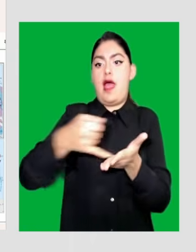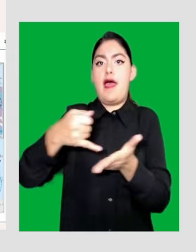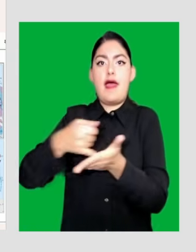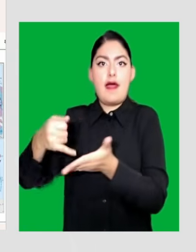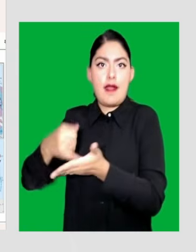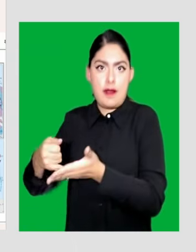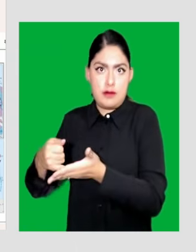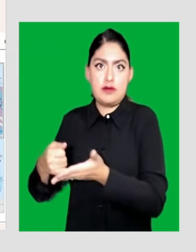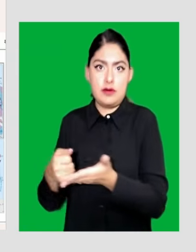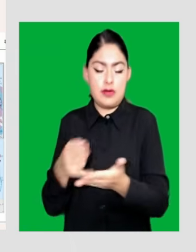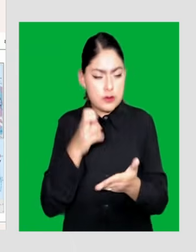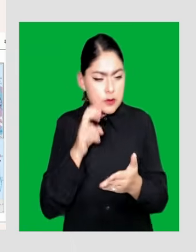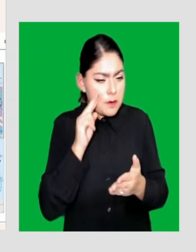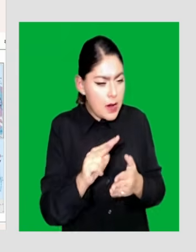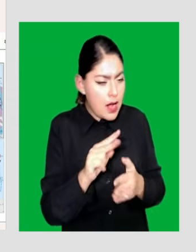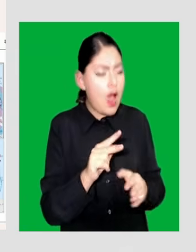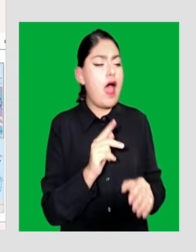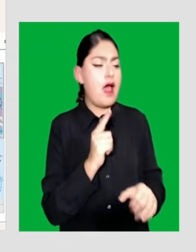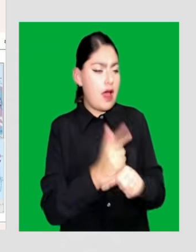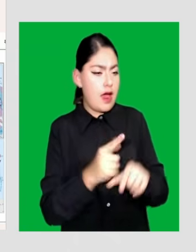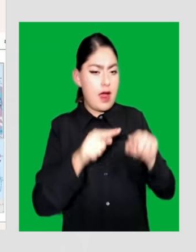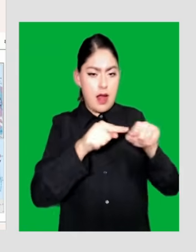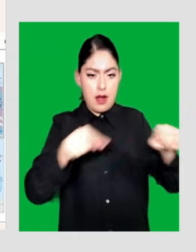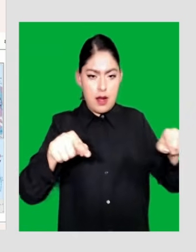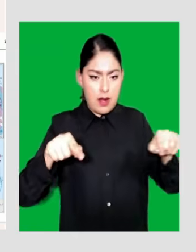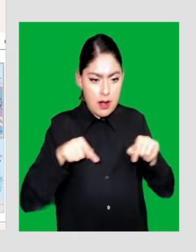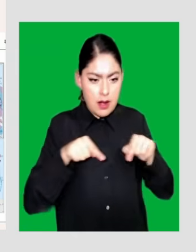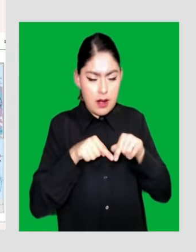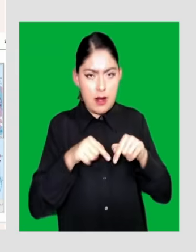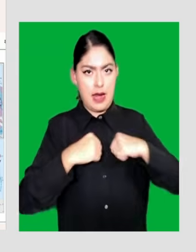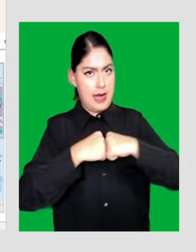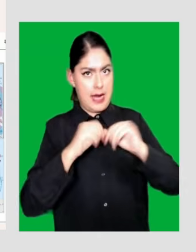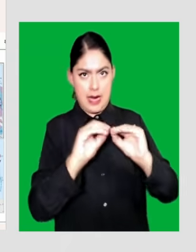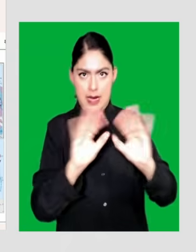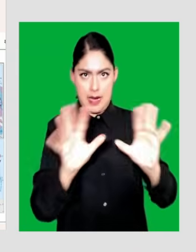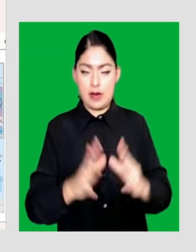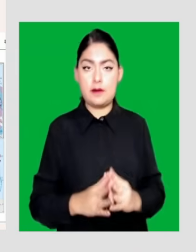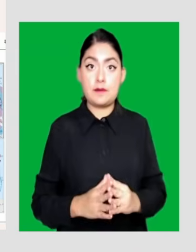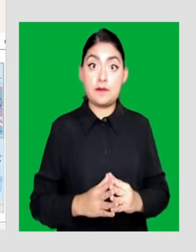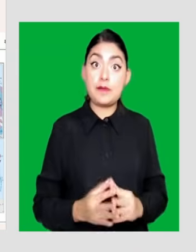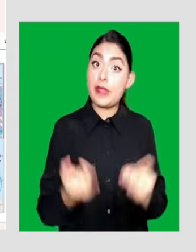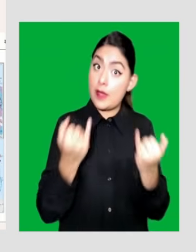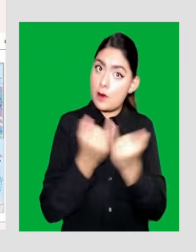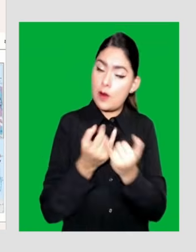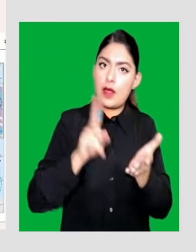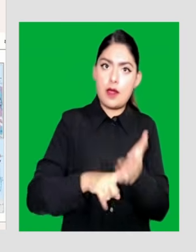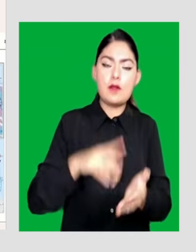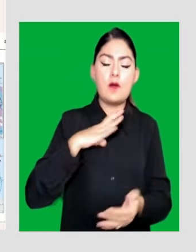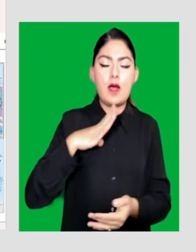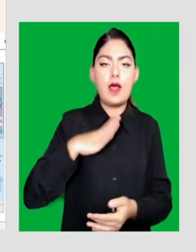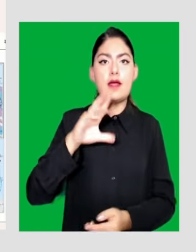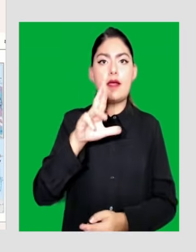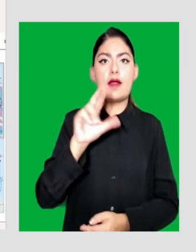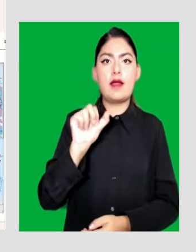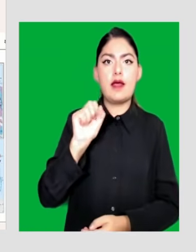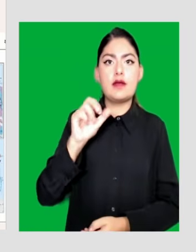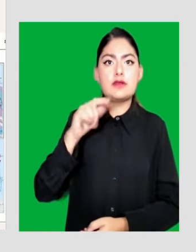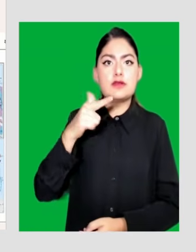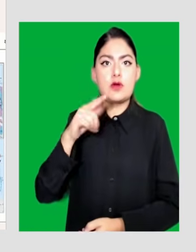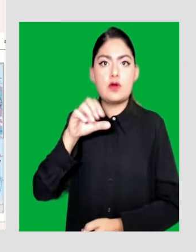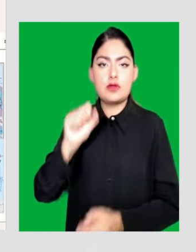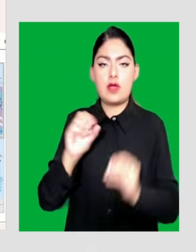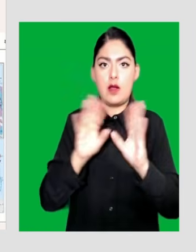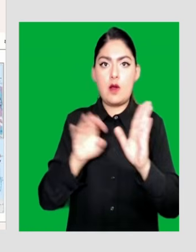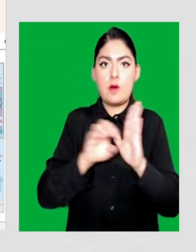nos facilitan la representación de límites. Los SIG son esenciales para mostrar límites estatales, municipales o